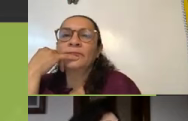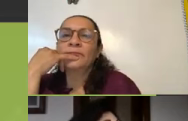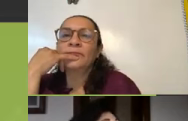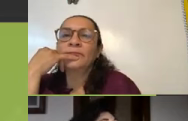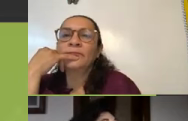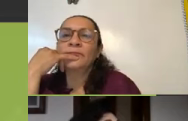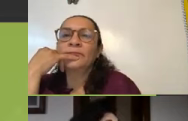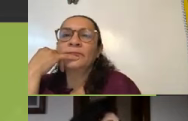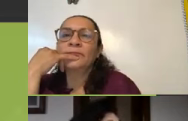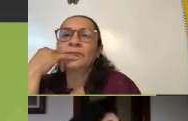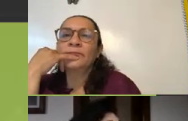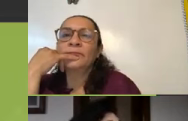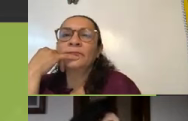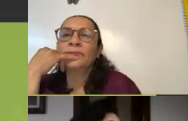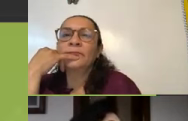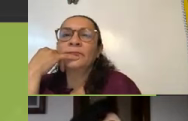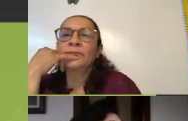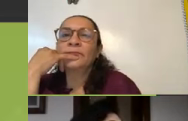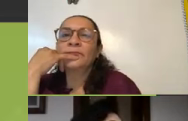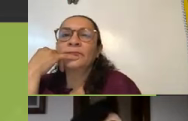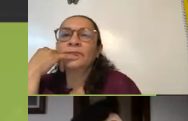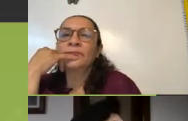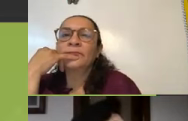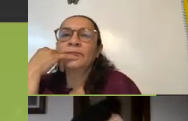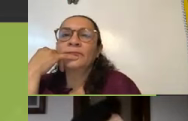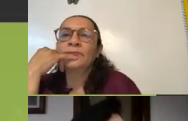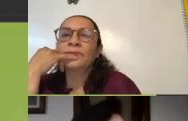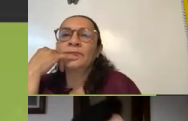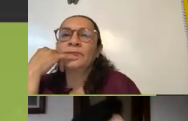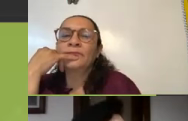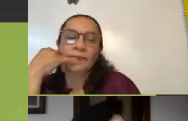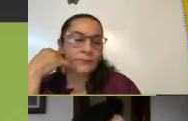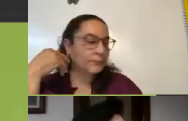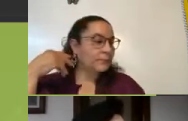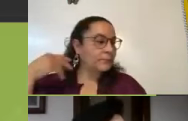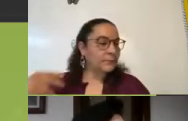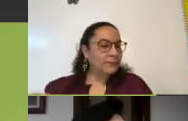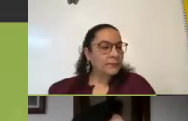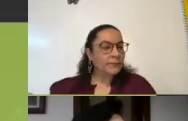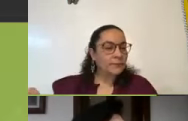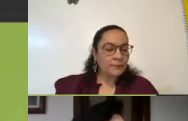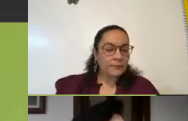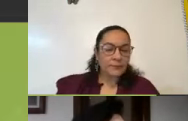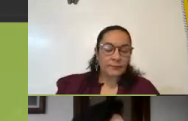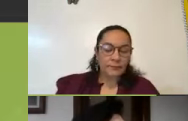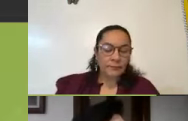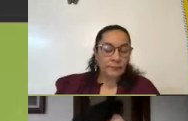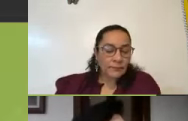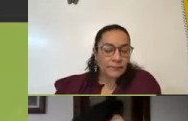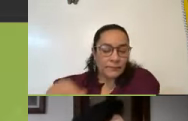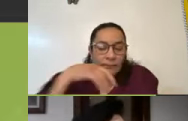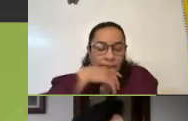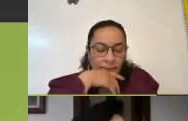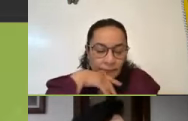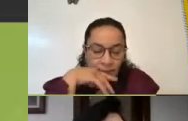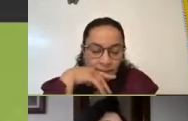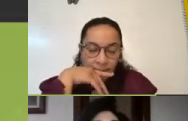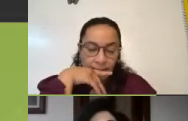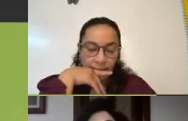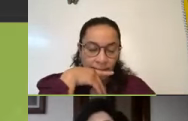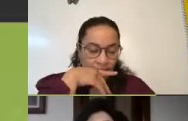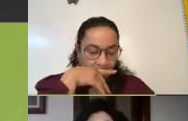los contribuyentes no proporcionen la documentación relativa al cumplimiento de sus obligaciones fiscales, que en